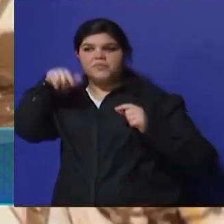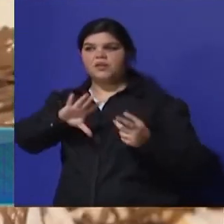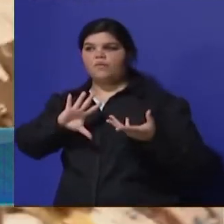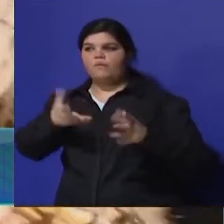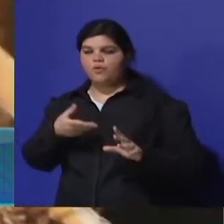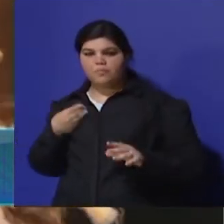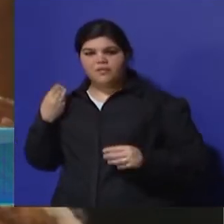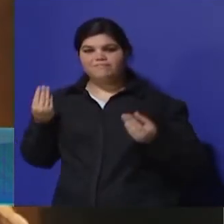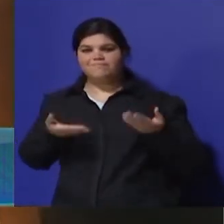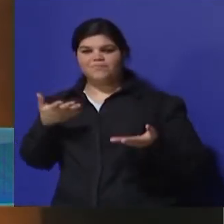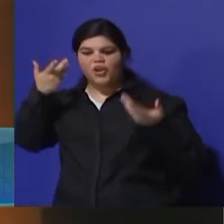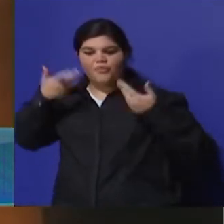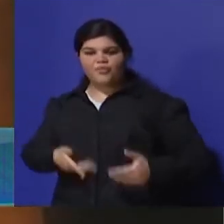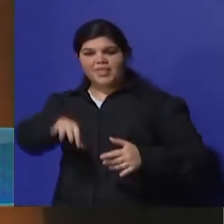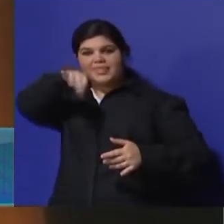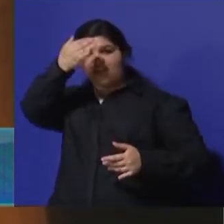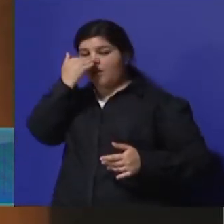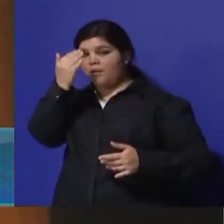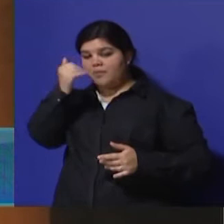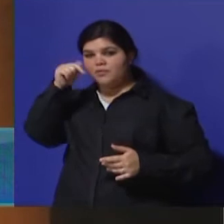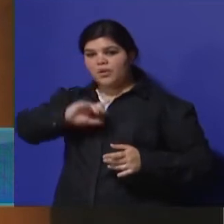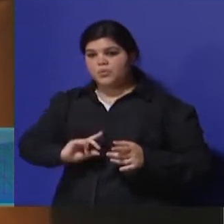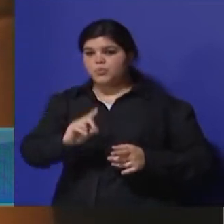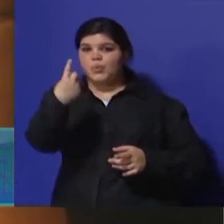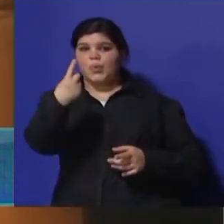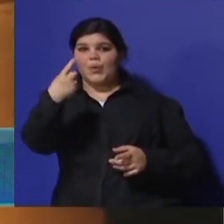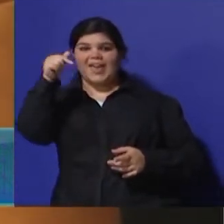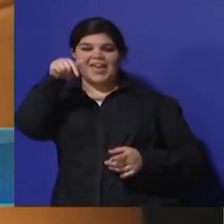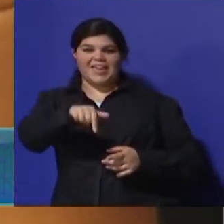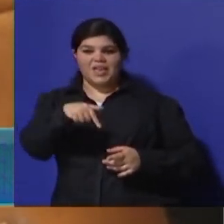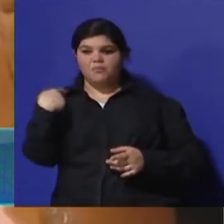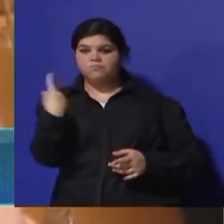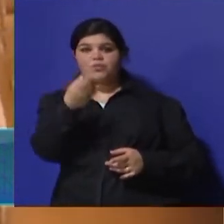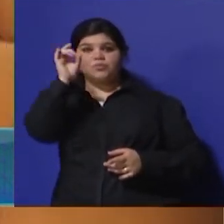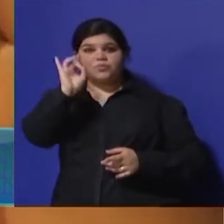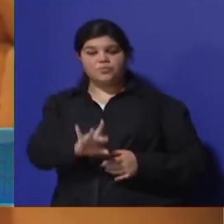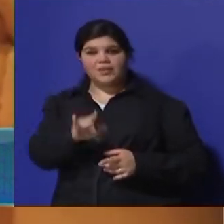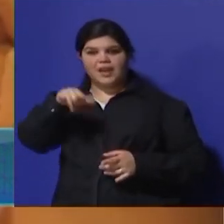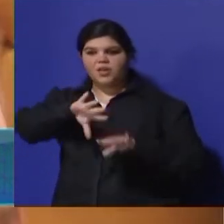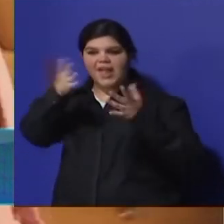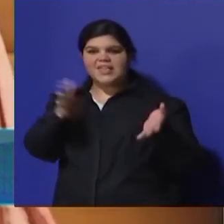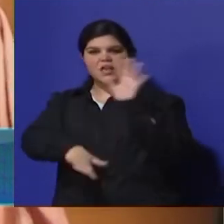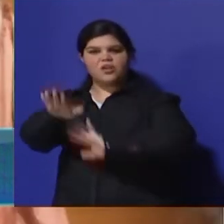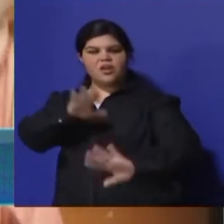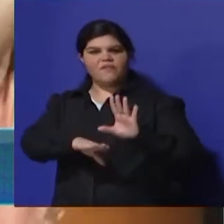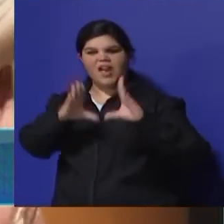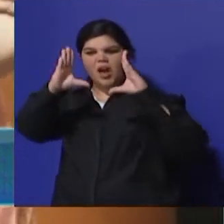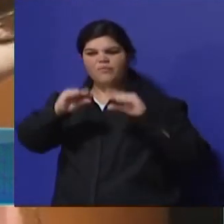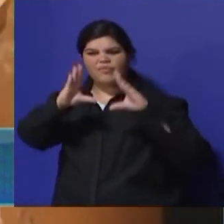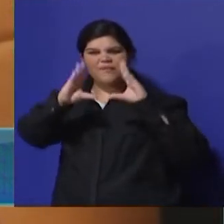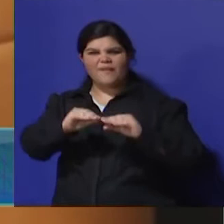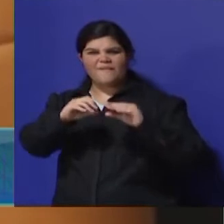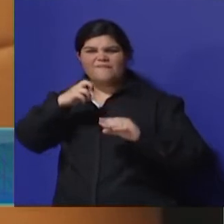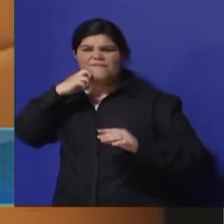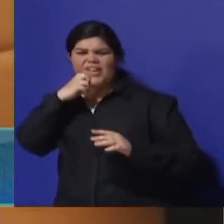exuberante ella en sus andrajos. Es unipersonal, así que es única en la escena. Y entra una escenografía muy original de una goma espuma como vieja,